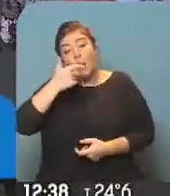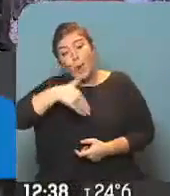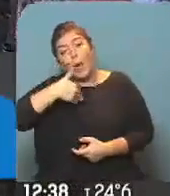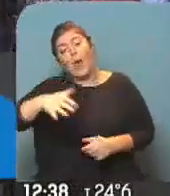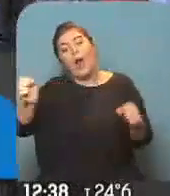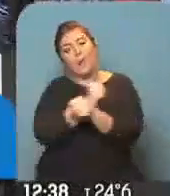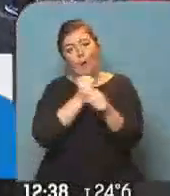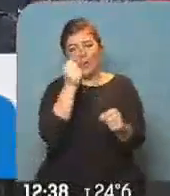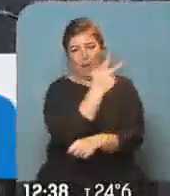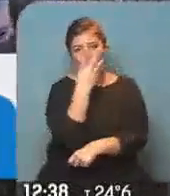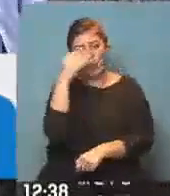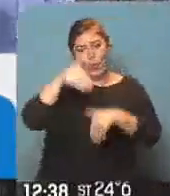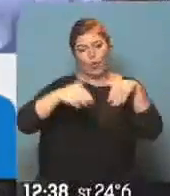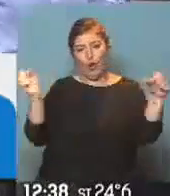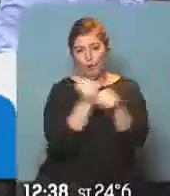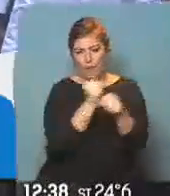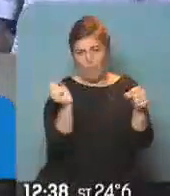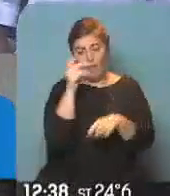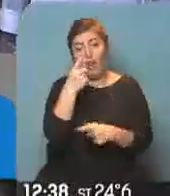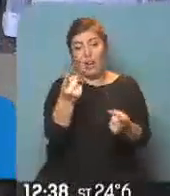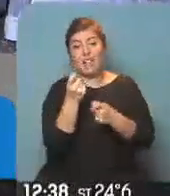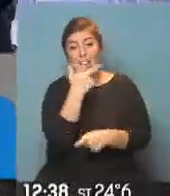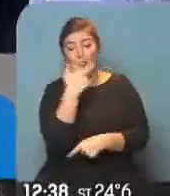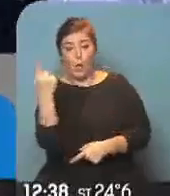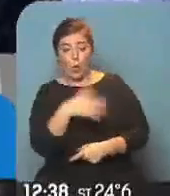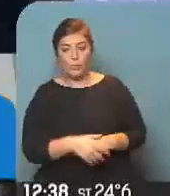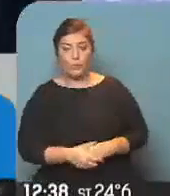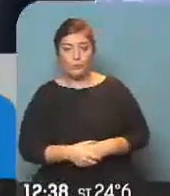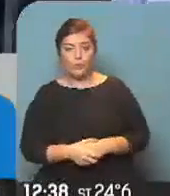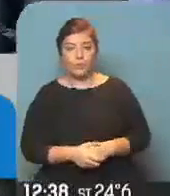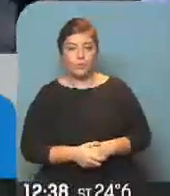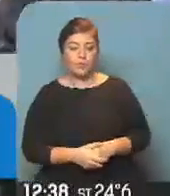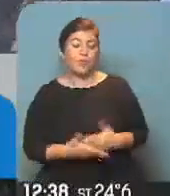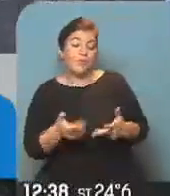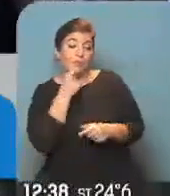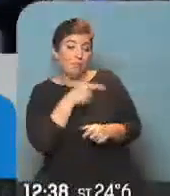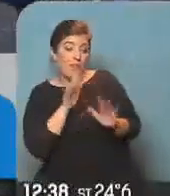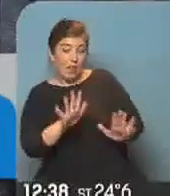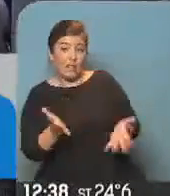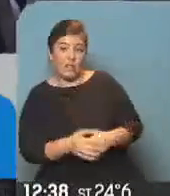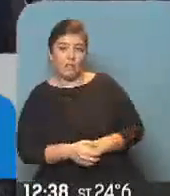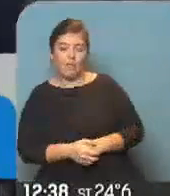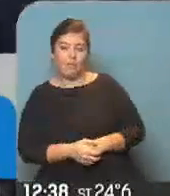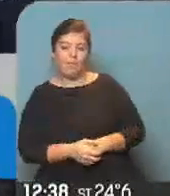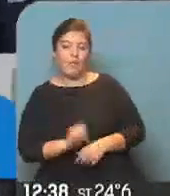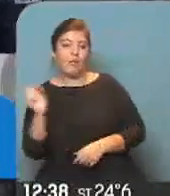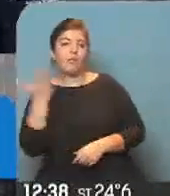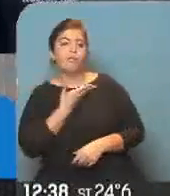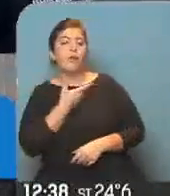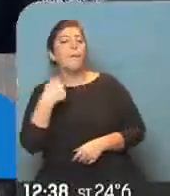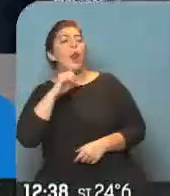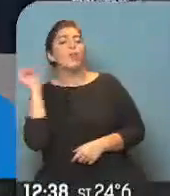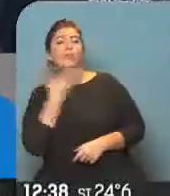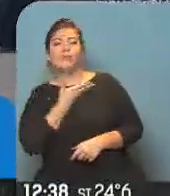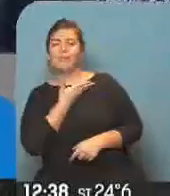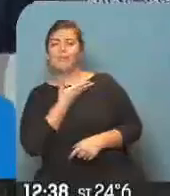Hay 34 votos confirmados, se necesitan 31 en la legislatura. Obviamente, si eso sucede, va a ser un golpe, pero ningún golpe termina